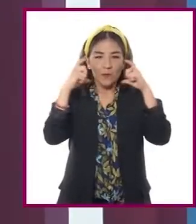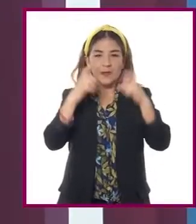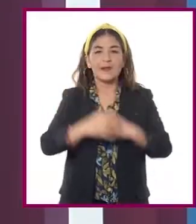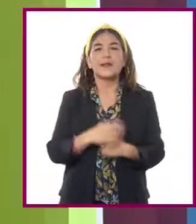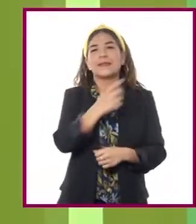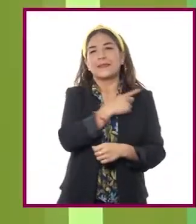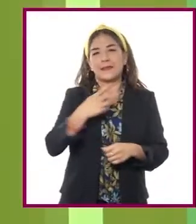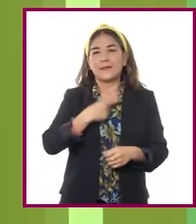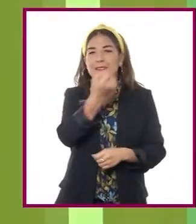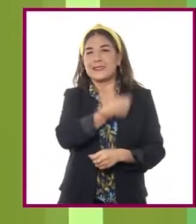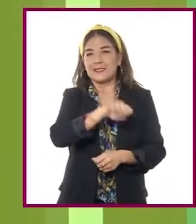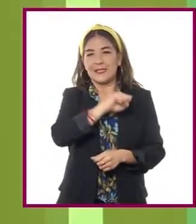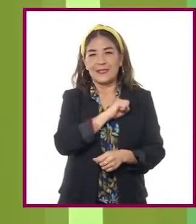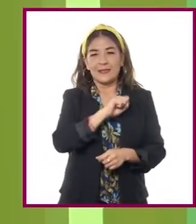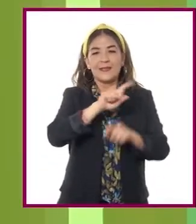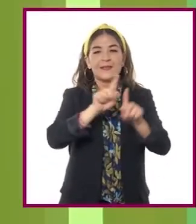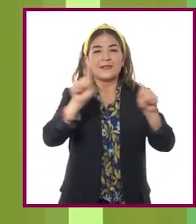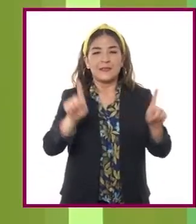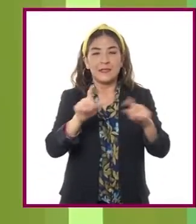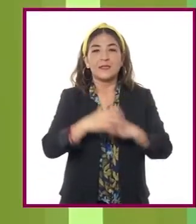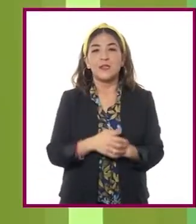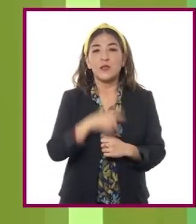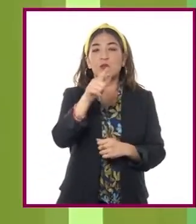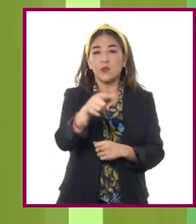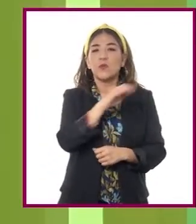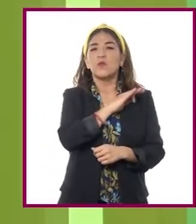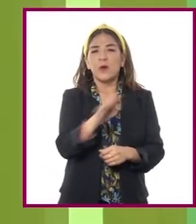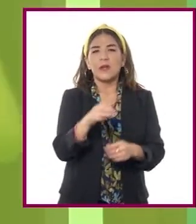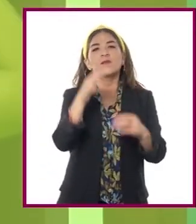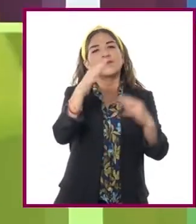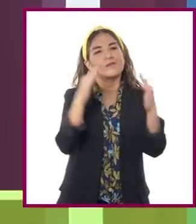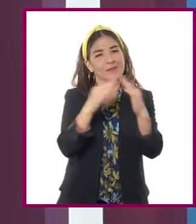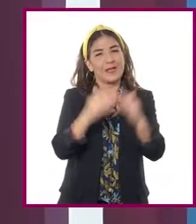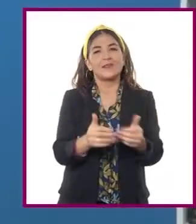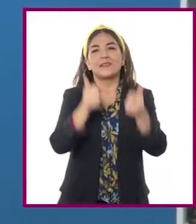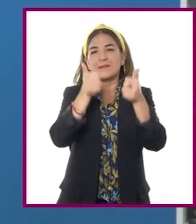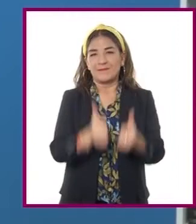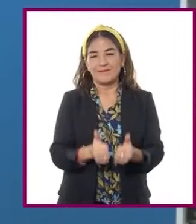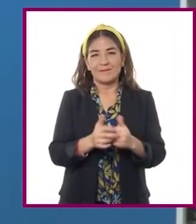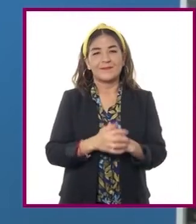la sana distancia. De ser posible, manténganse en casa.